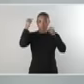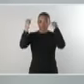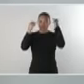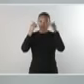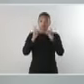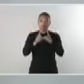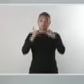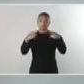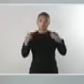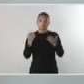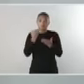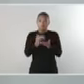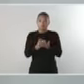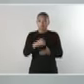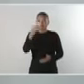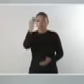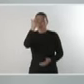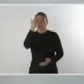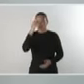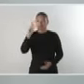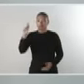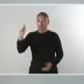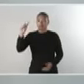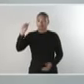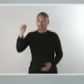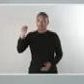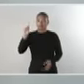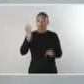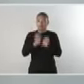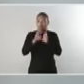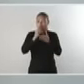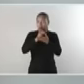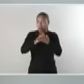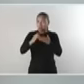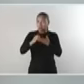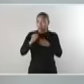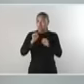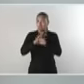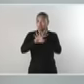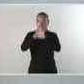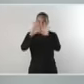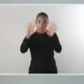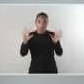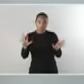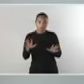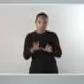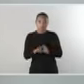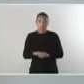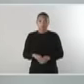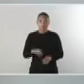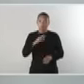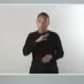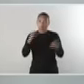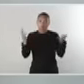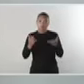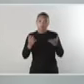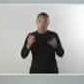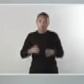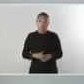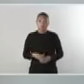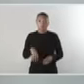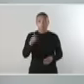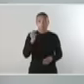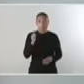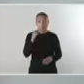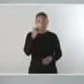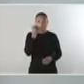y sabes que en el partido del trabajo son viables son cristalinas transparentes y se pueden realizar por